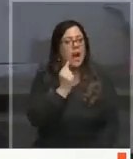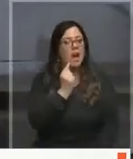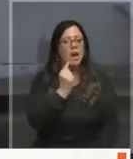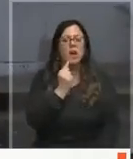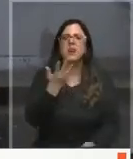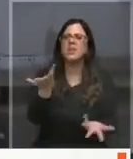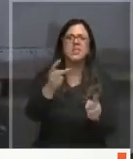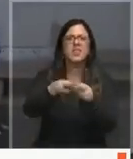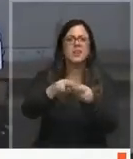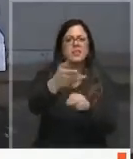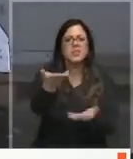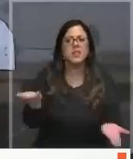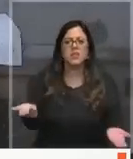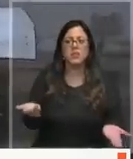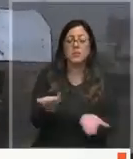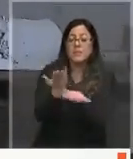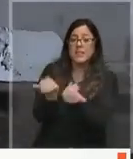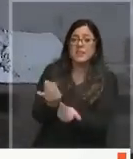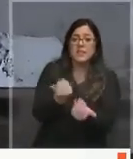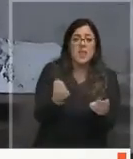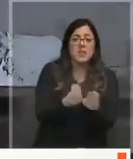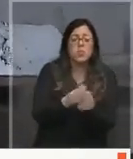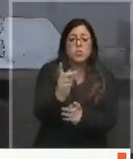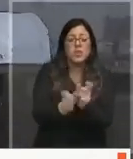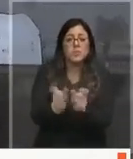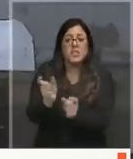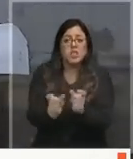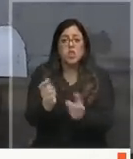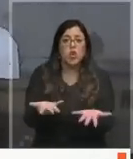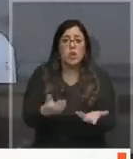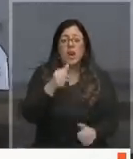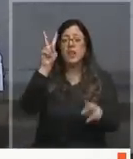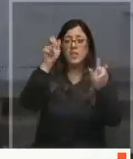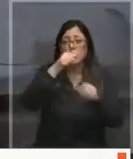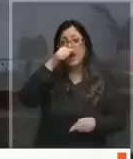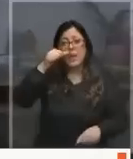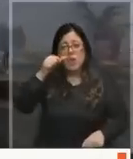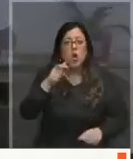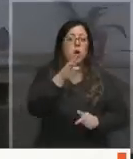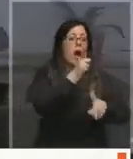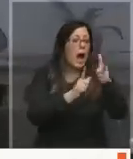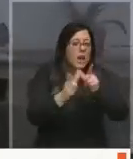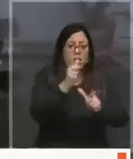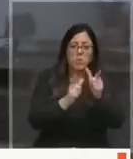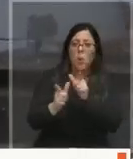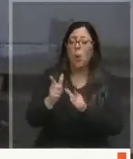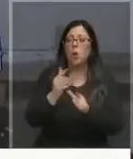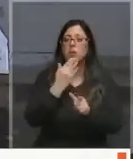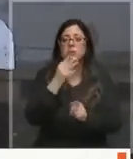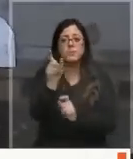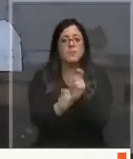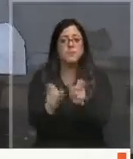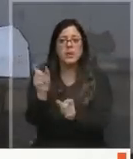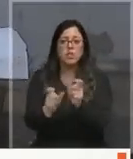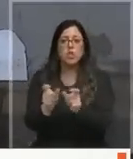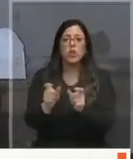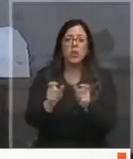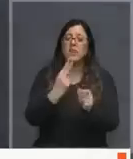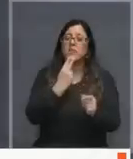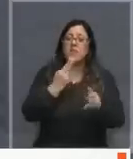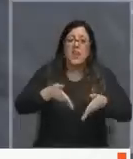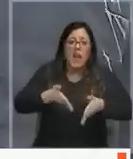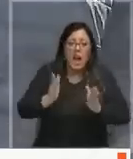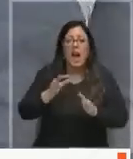lo está haciendo? Por la necesidad de tanta gente que está en el consumo de drogas, de alcohol, de gente que vive en la calle, mujer embarazada,